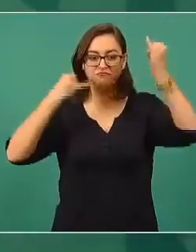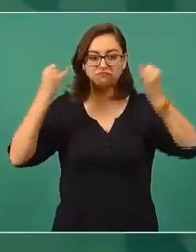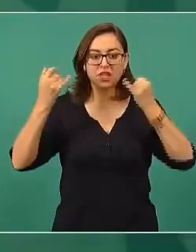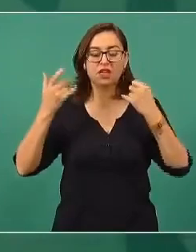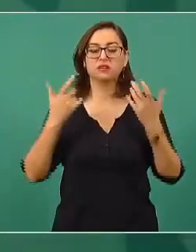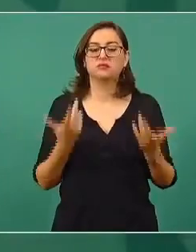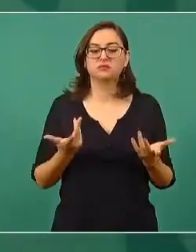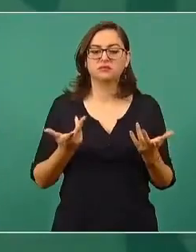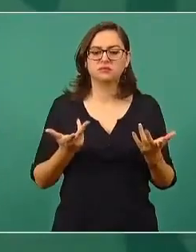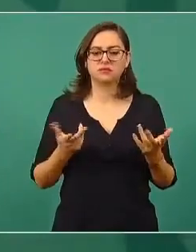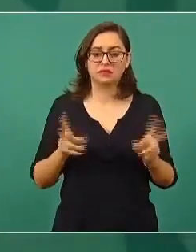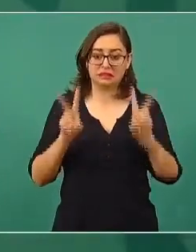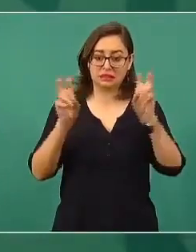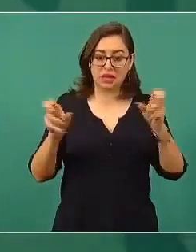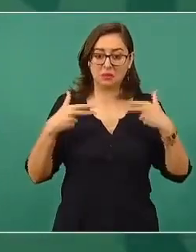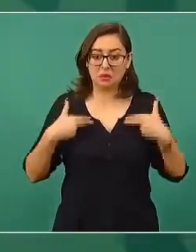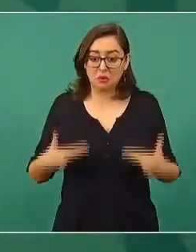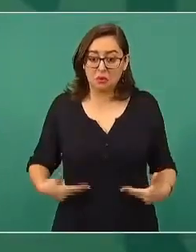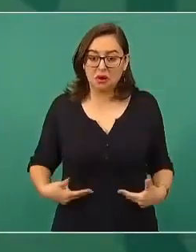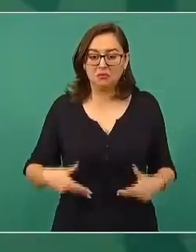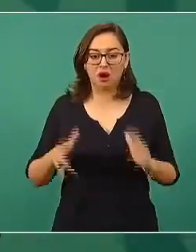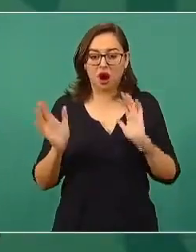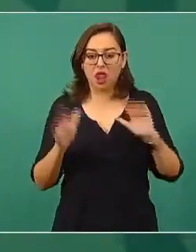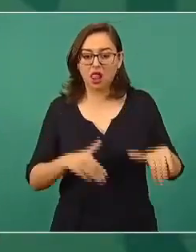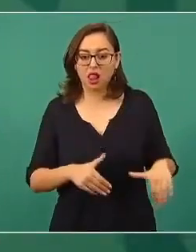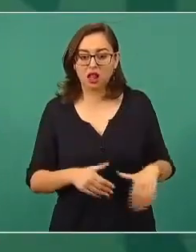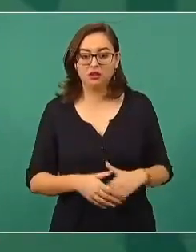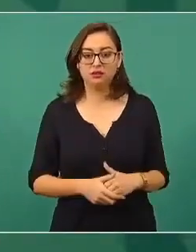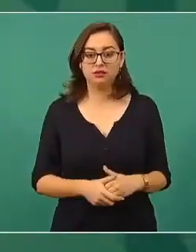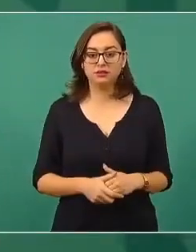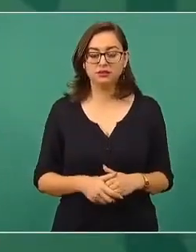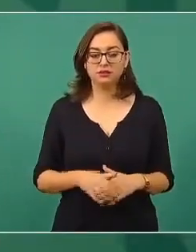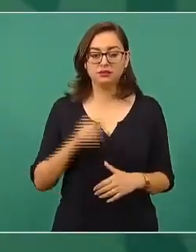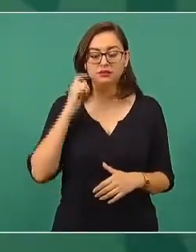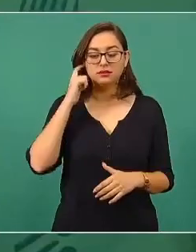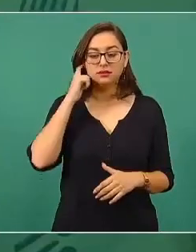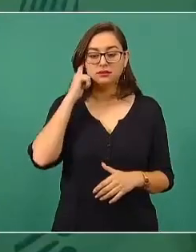humanismo lo hacen a un lado.